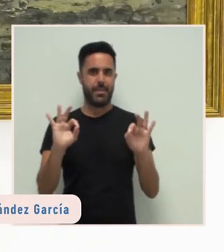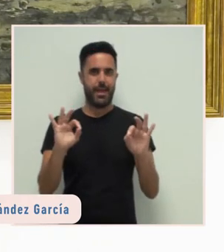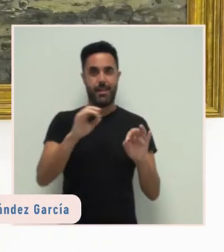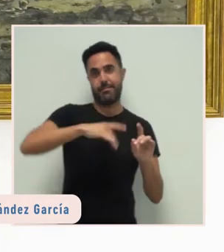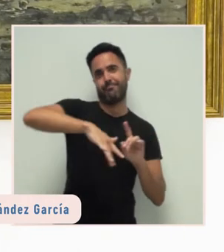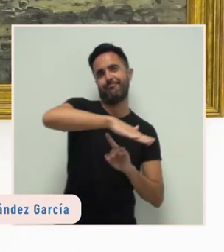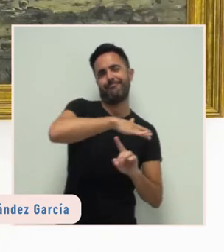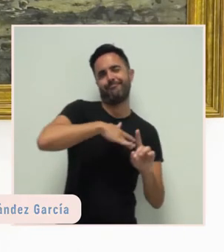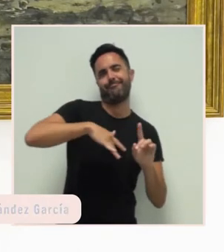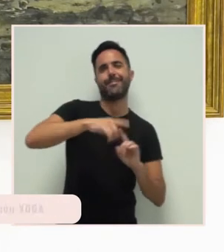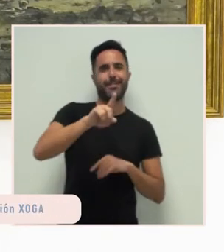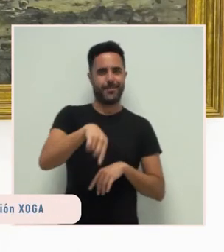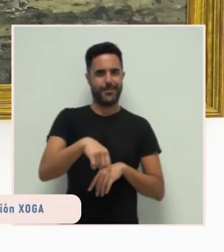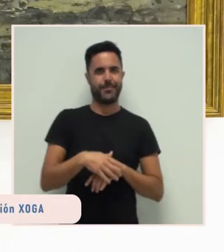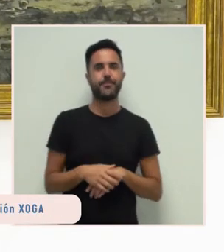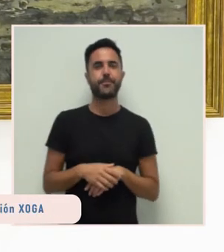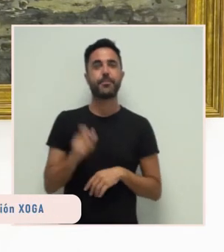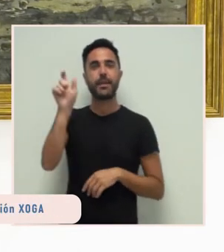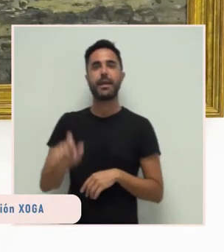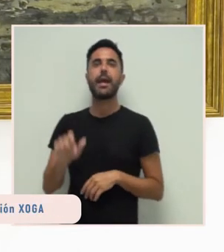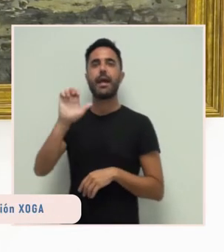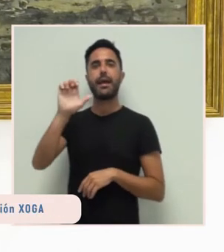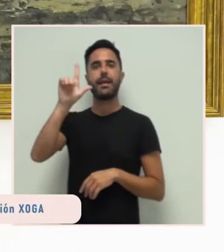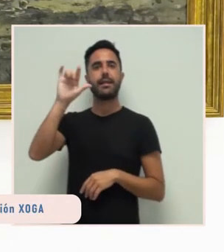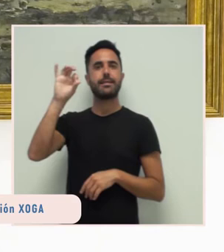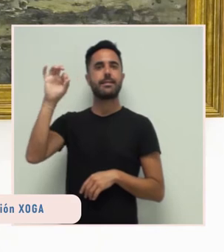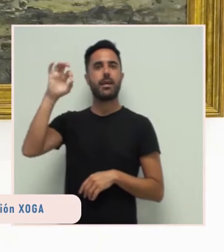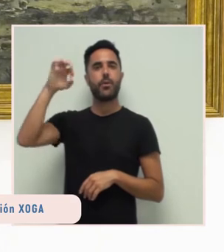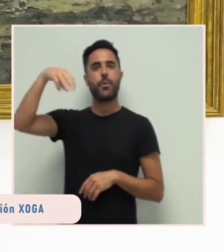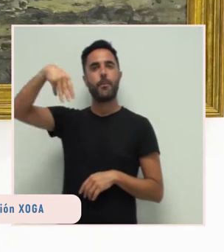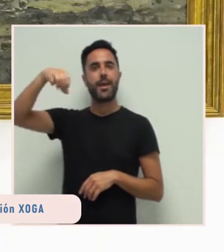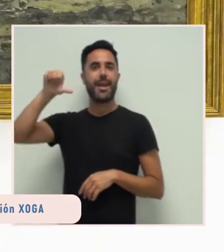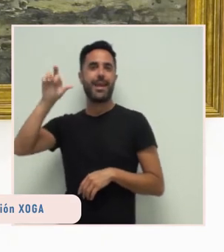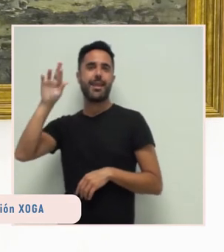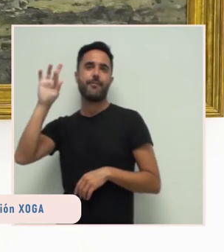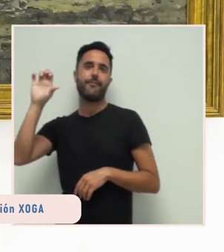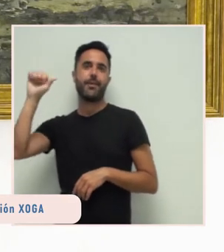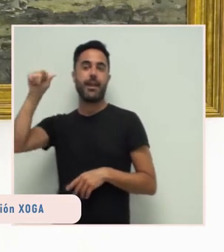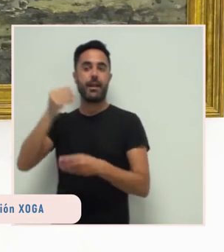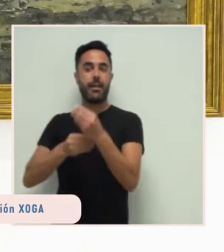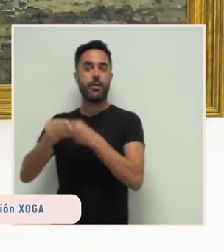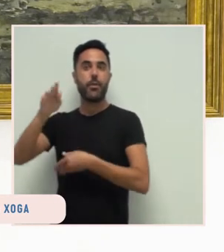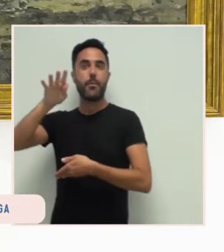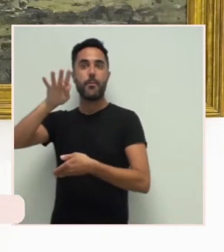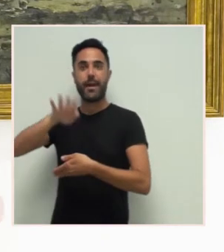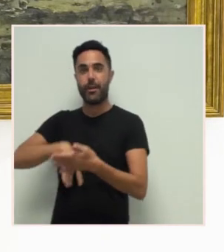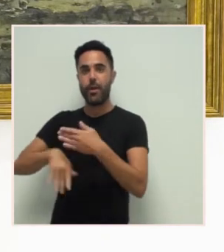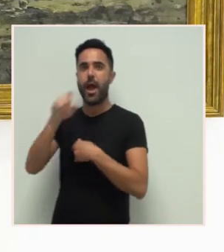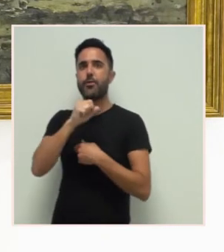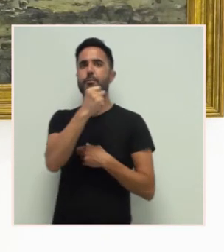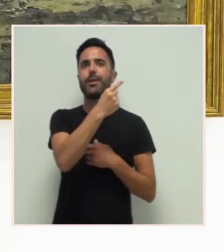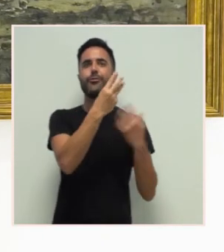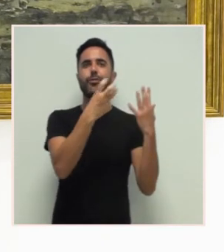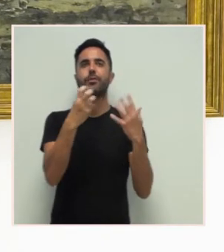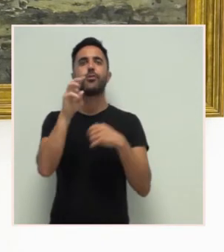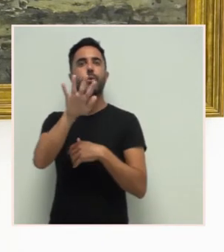Roy, que naceu en Barcelona no ano 1859. Curiosamente, o día de Noiteboa. Veredes, pasoulle